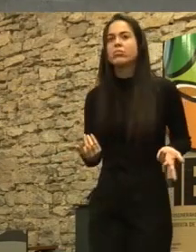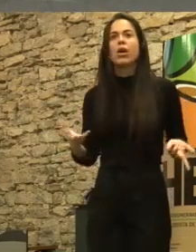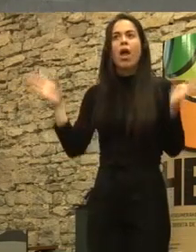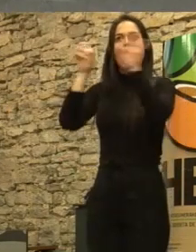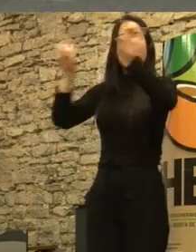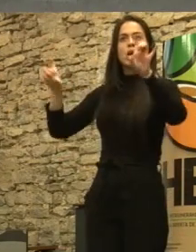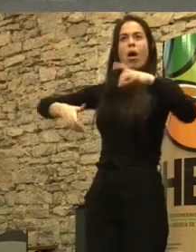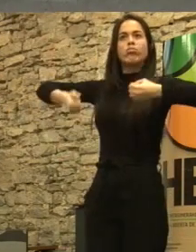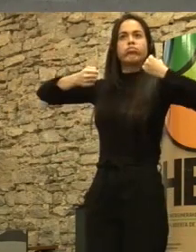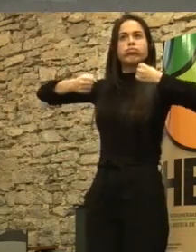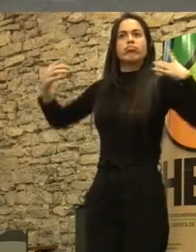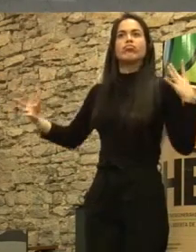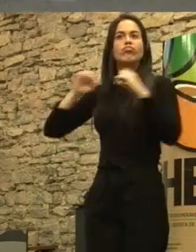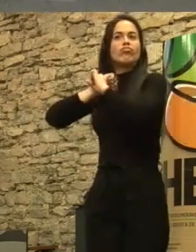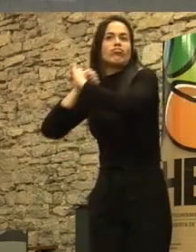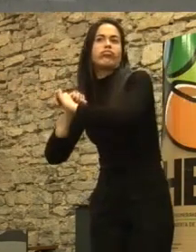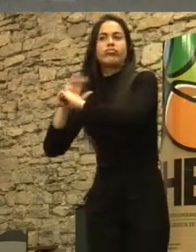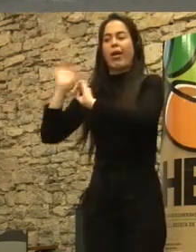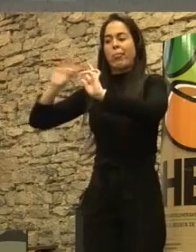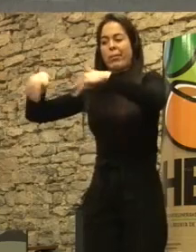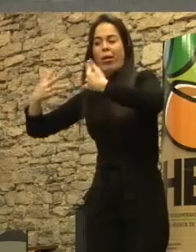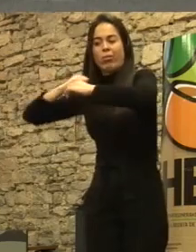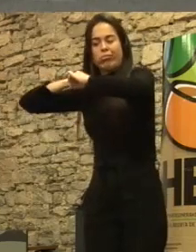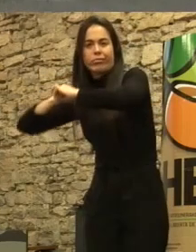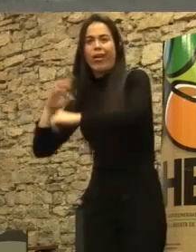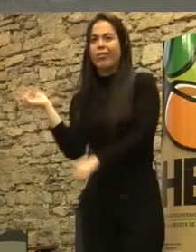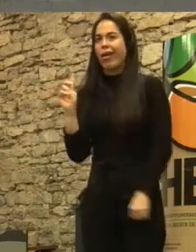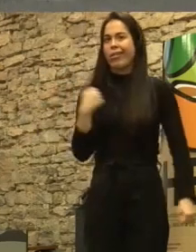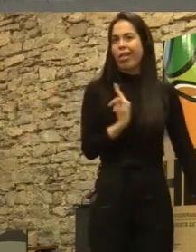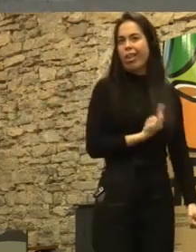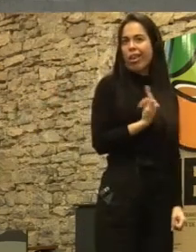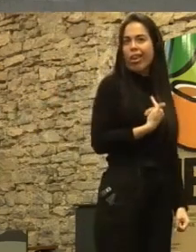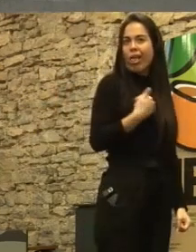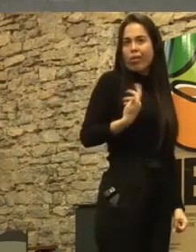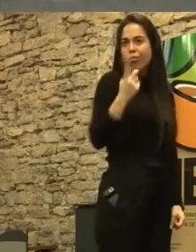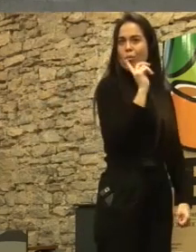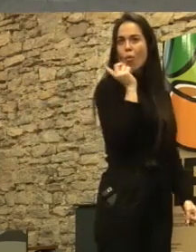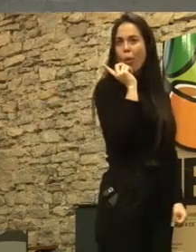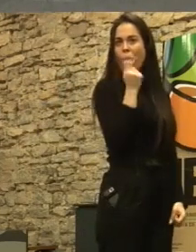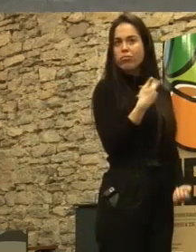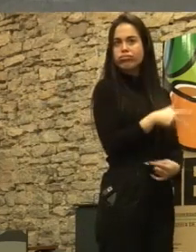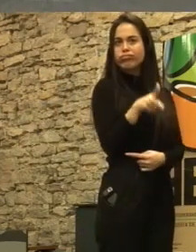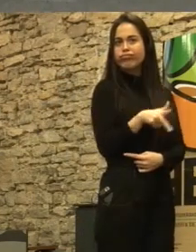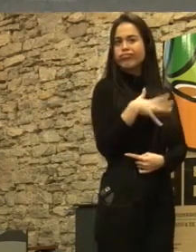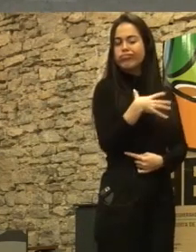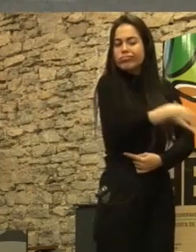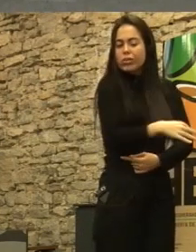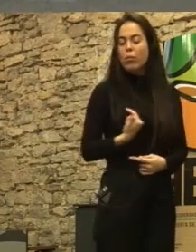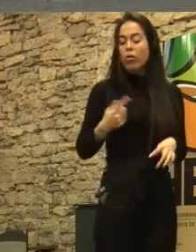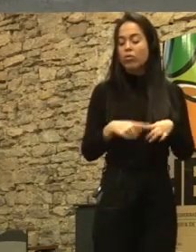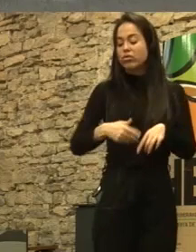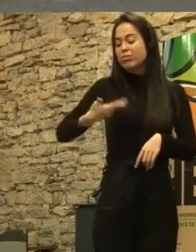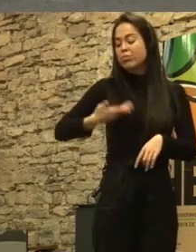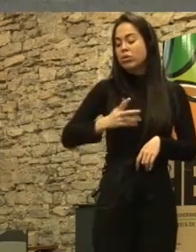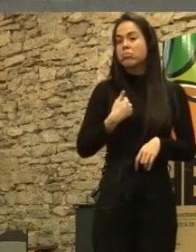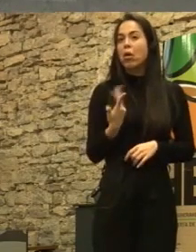empresariales gordas, de no tener que depender de permisos, me parece absolutamente maravilloso. Y es una cosa también a desarrollar. O sea, la cosa que a ti te resulte importante, sea la